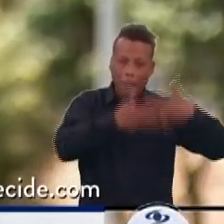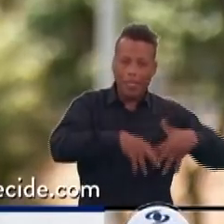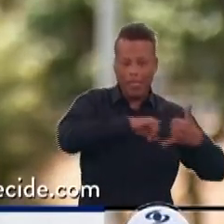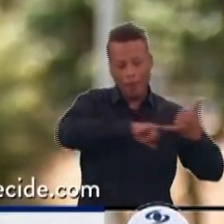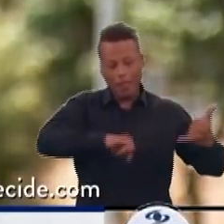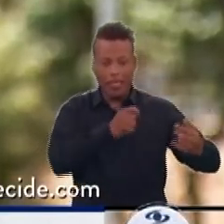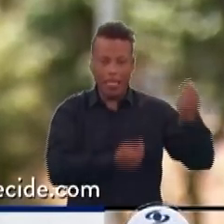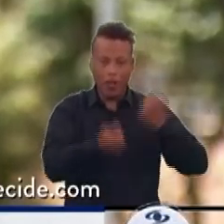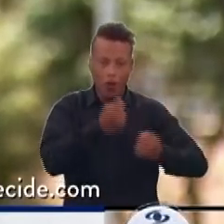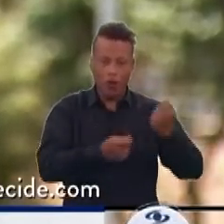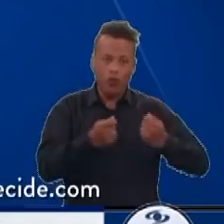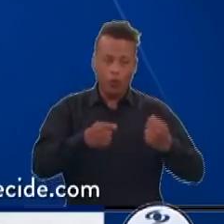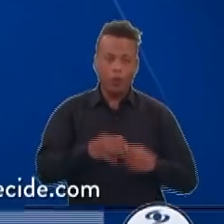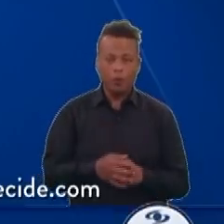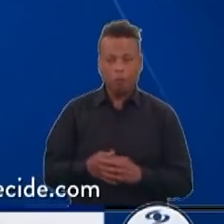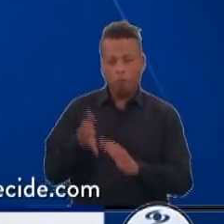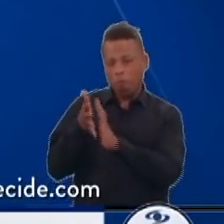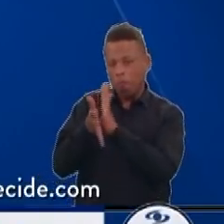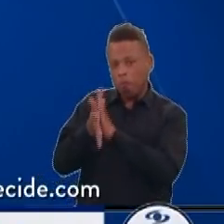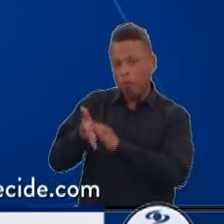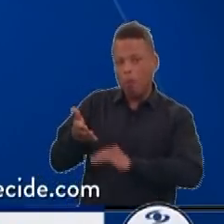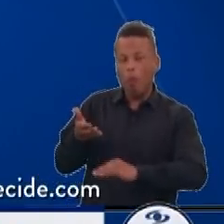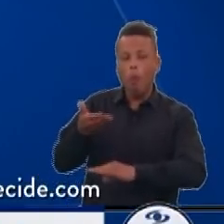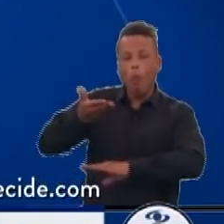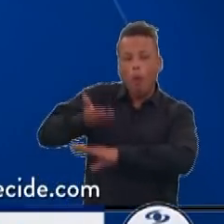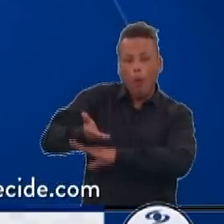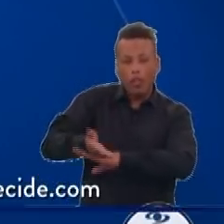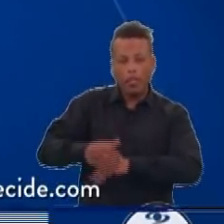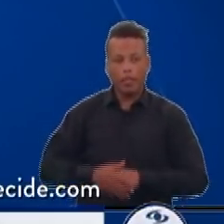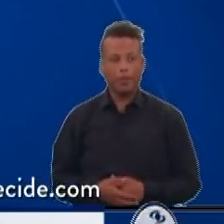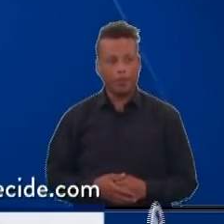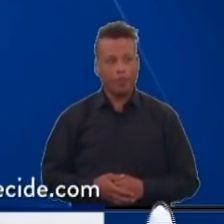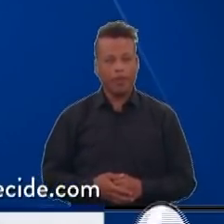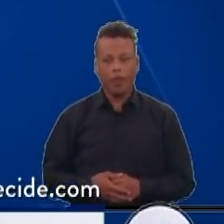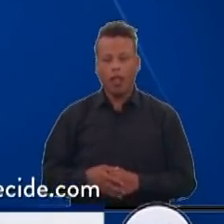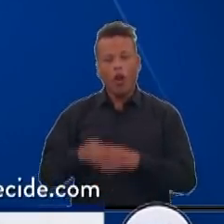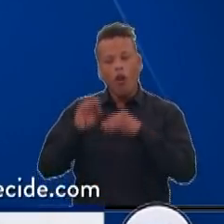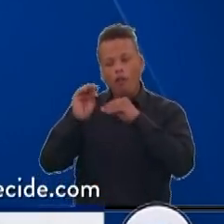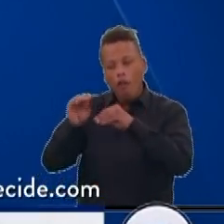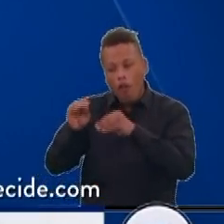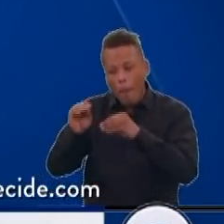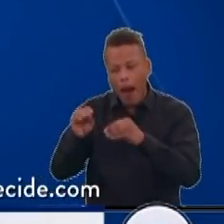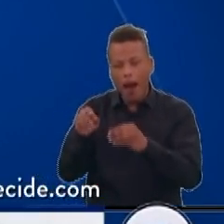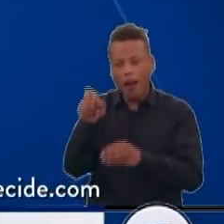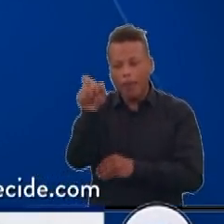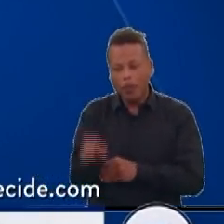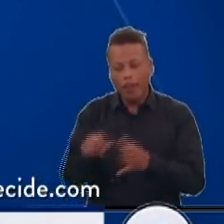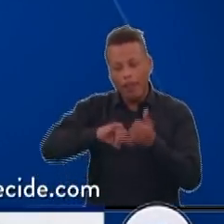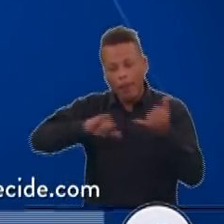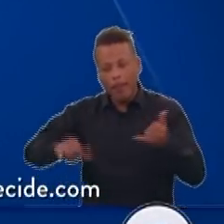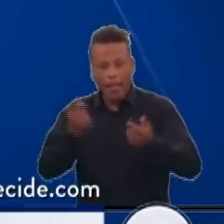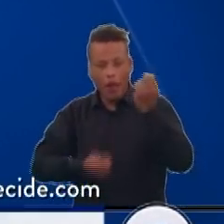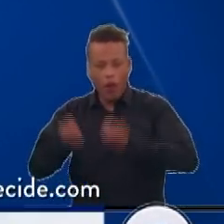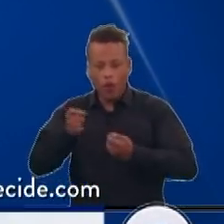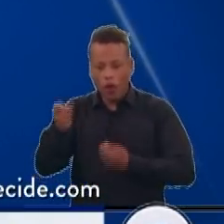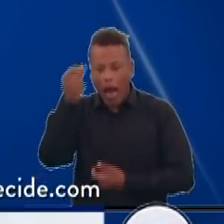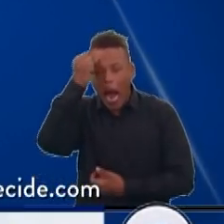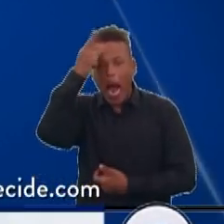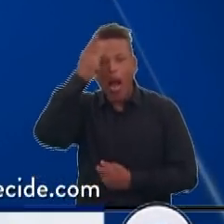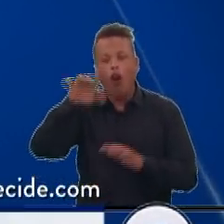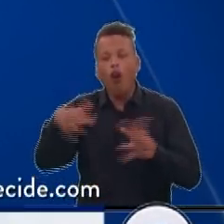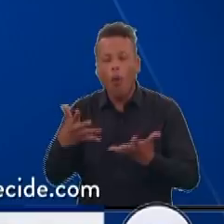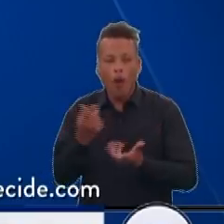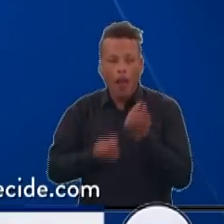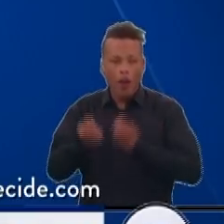candidatos. Formar para el emprendimiento, para entender cómo se puede hacer un negocio, y ahí es donde viene el capital